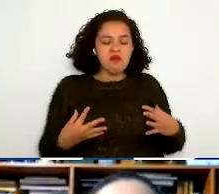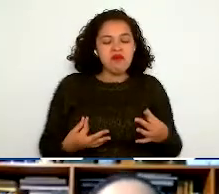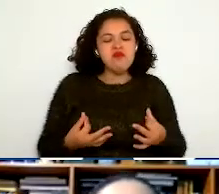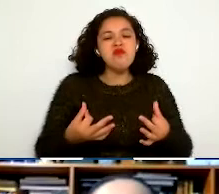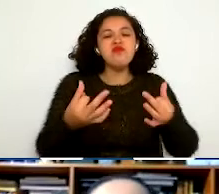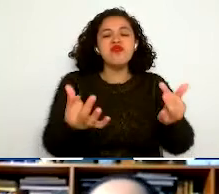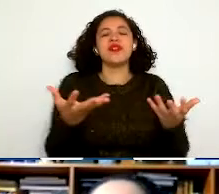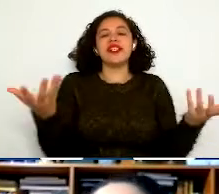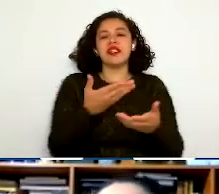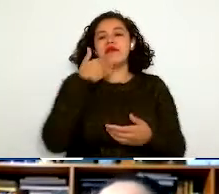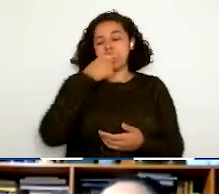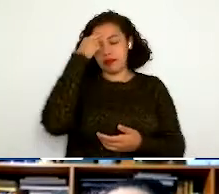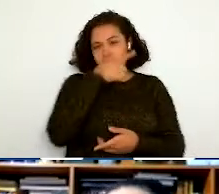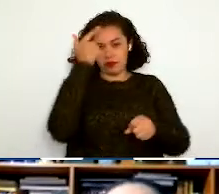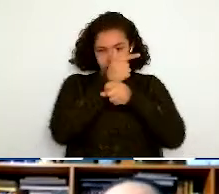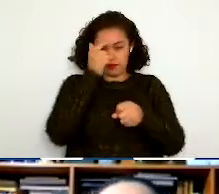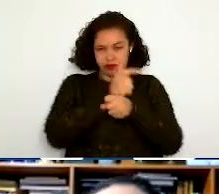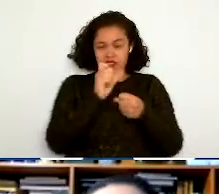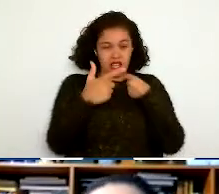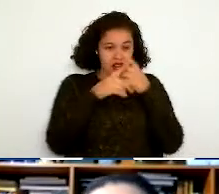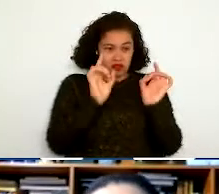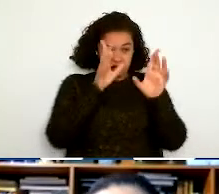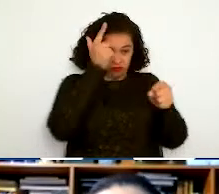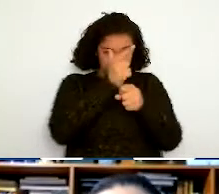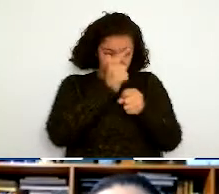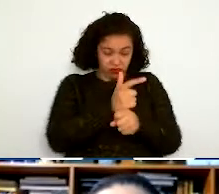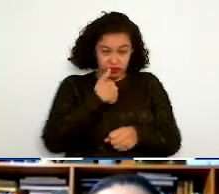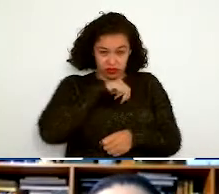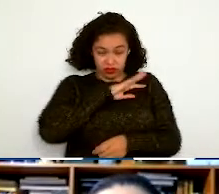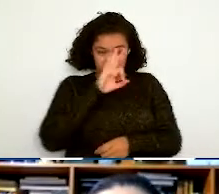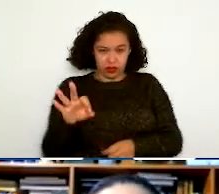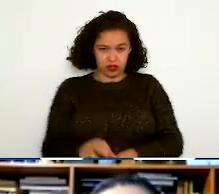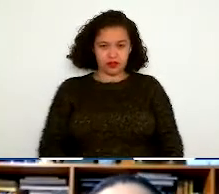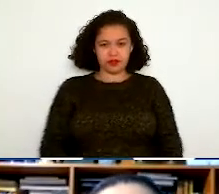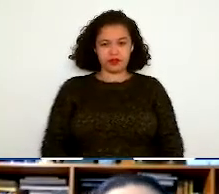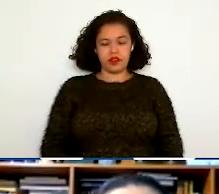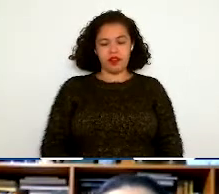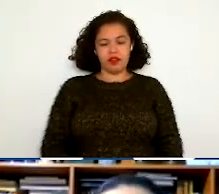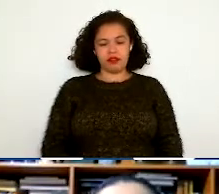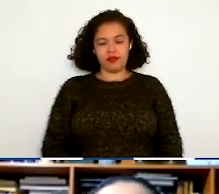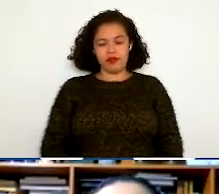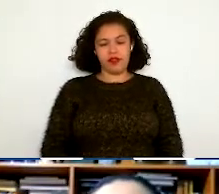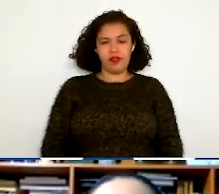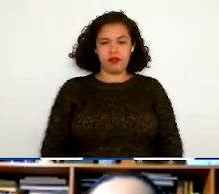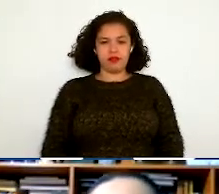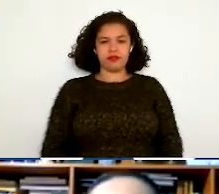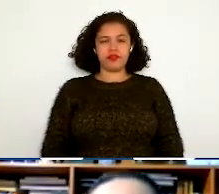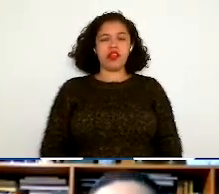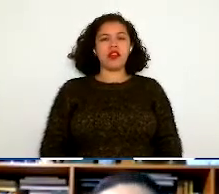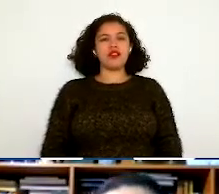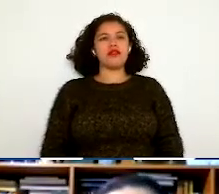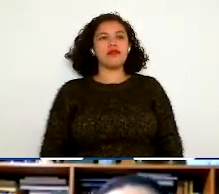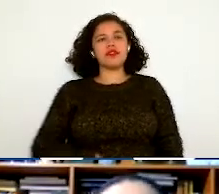para identificar algún fenómeno, algún objeto, ¿no? Y poderlo encontrar esas